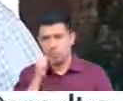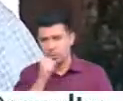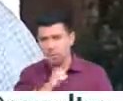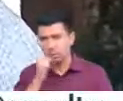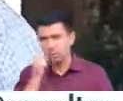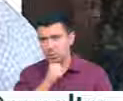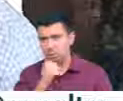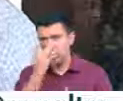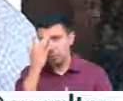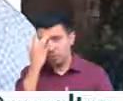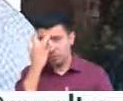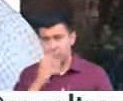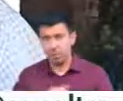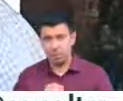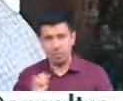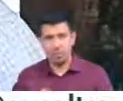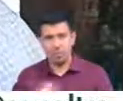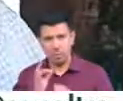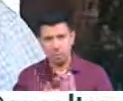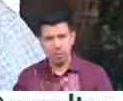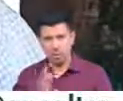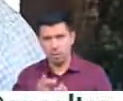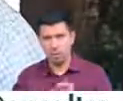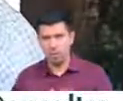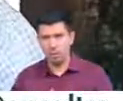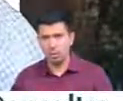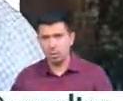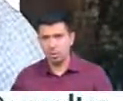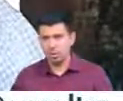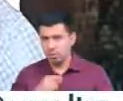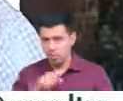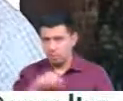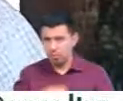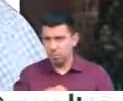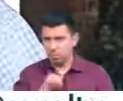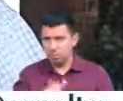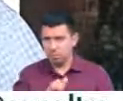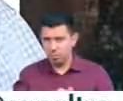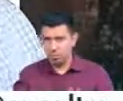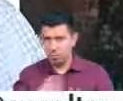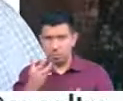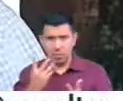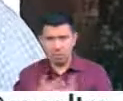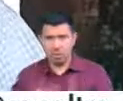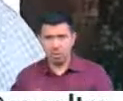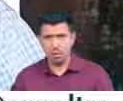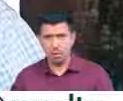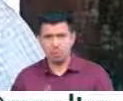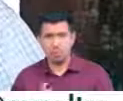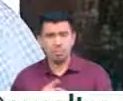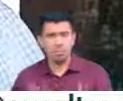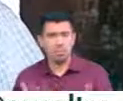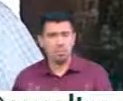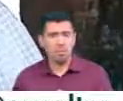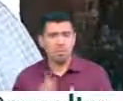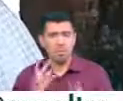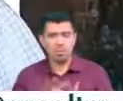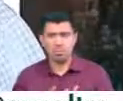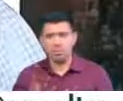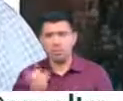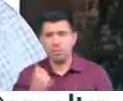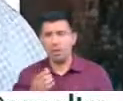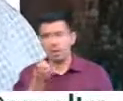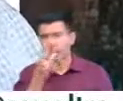una tuberculosis que se puede tratar dentro del mismo establecimiento penitenciario, pero que ante la falta de